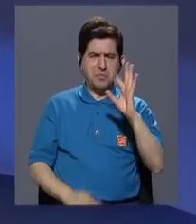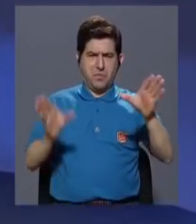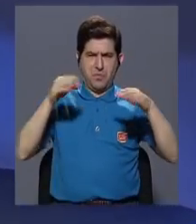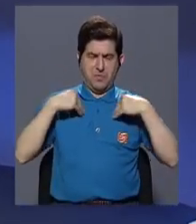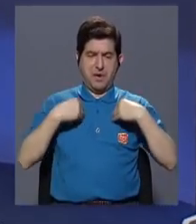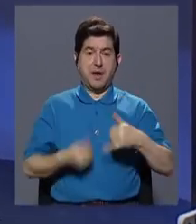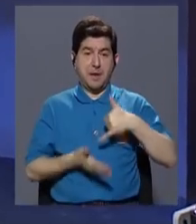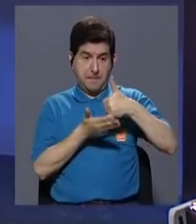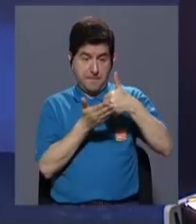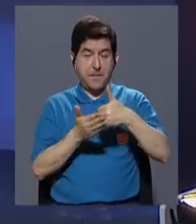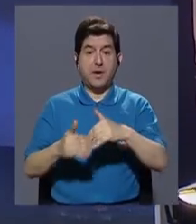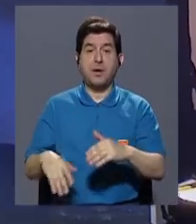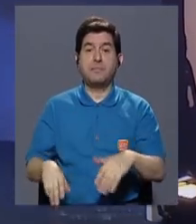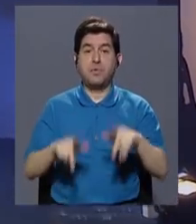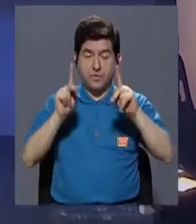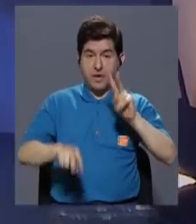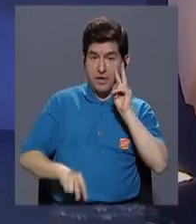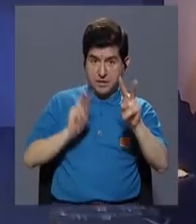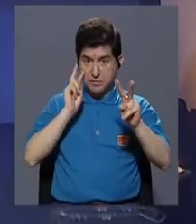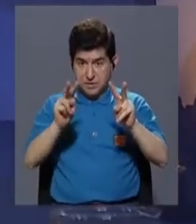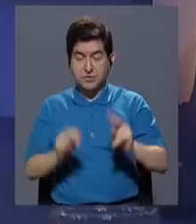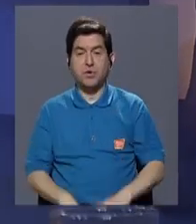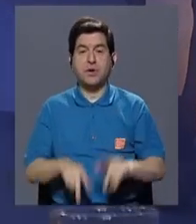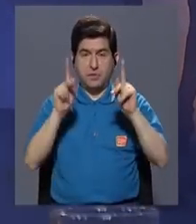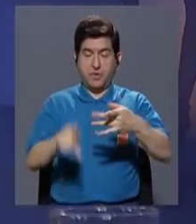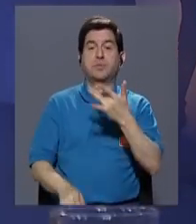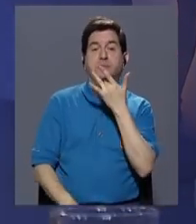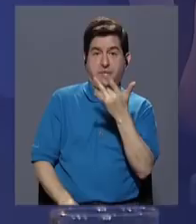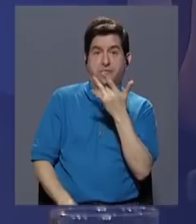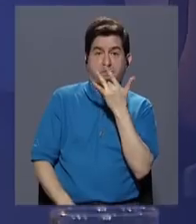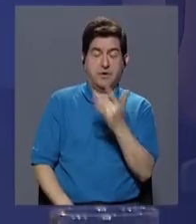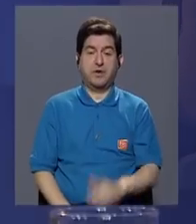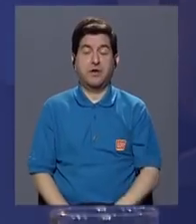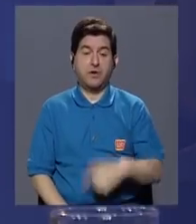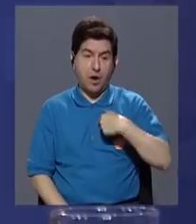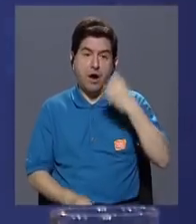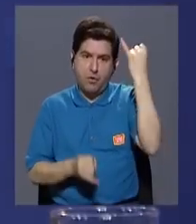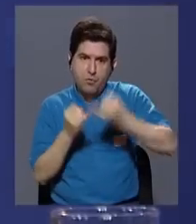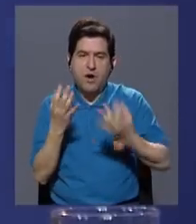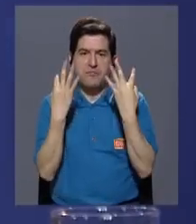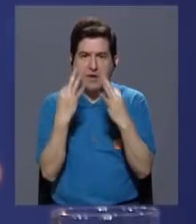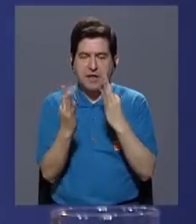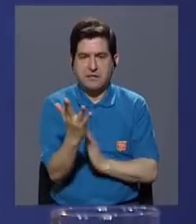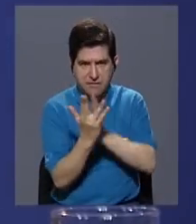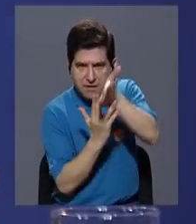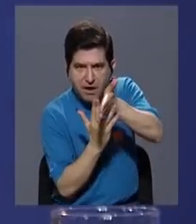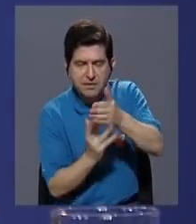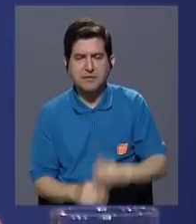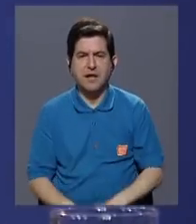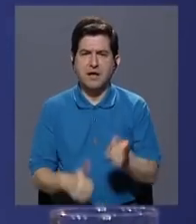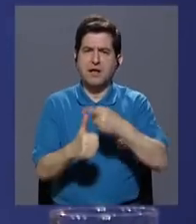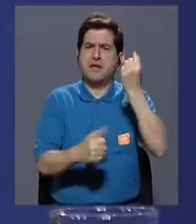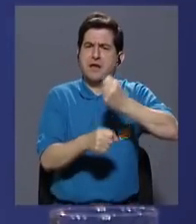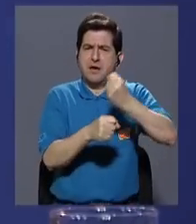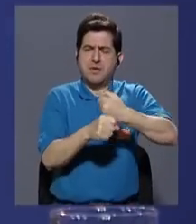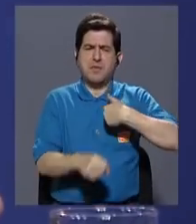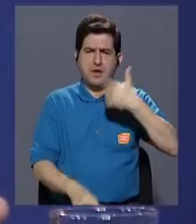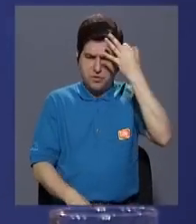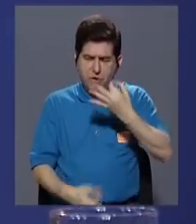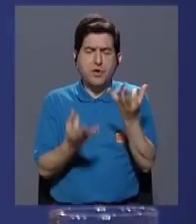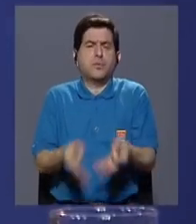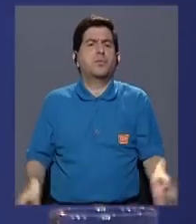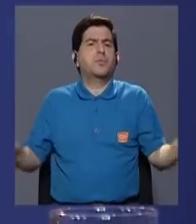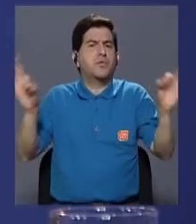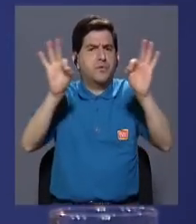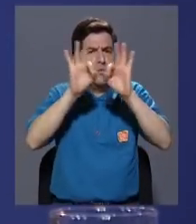al público me parece que es una categoría muy apreciada porque es el gusto de la gente verdad de quien uno finalmente quiere llegar y en ópera prima